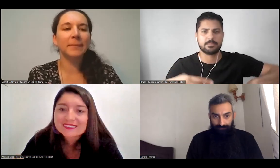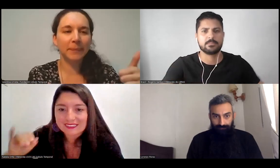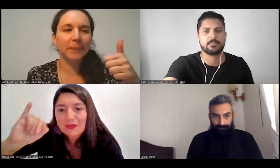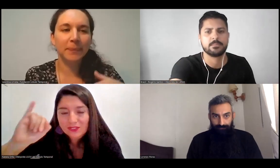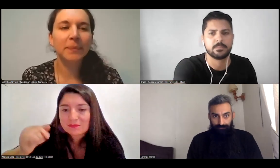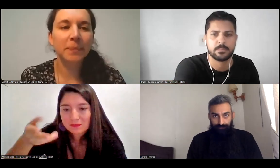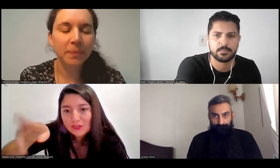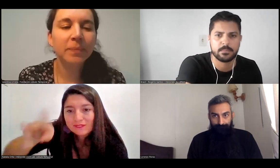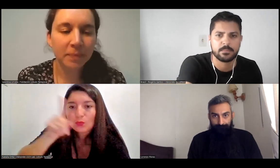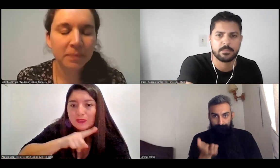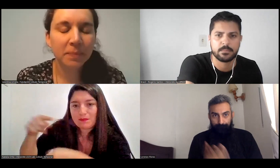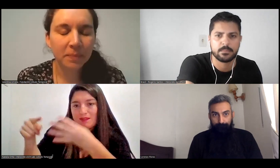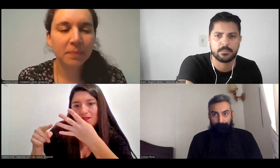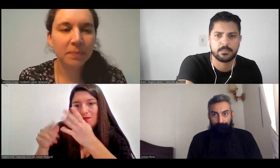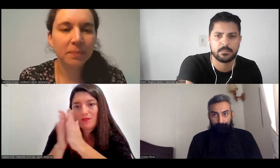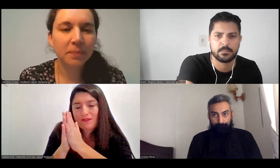Ahí sí, perdón.